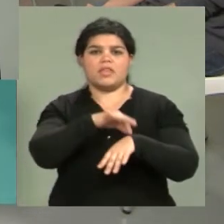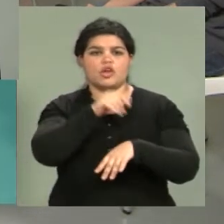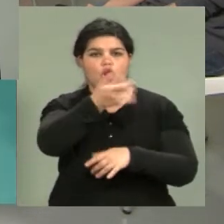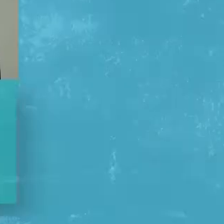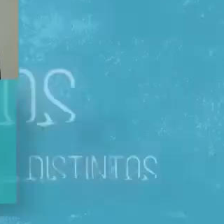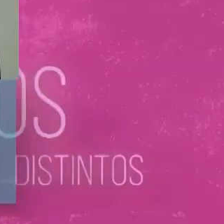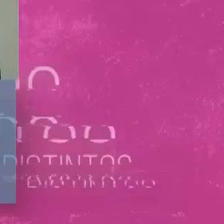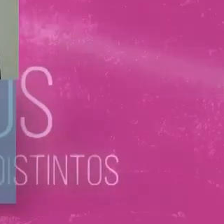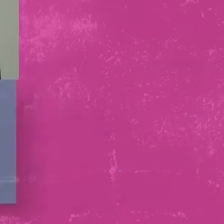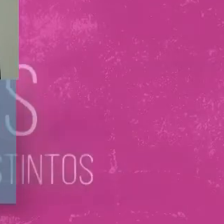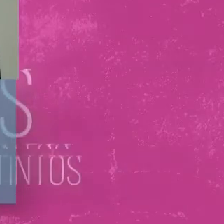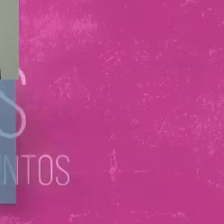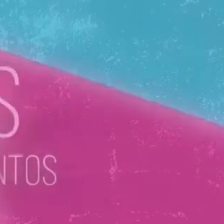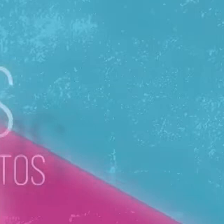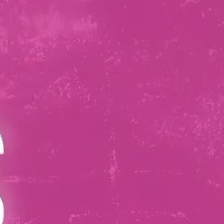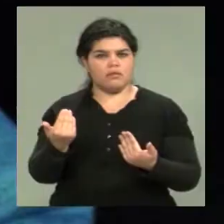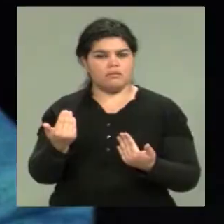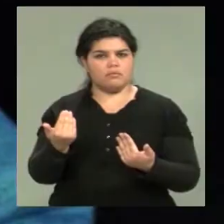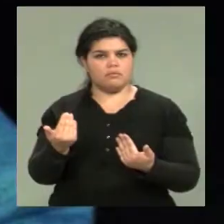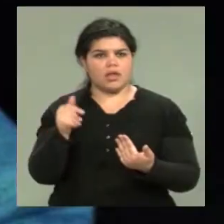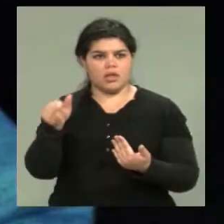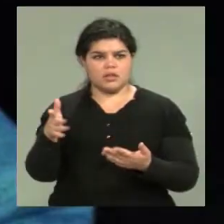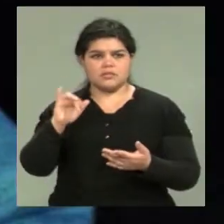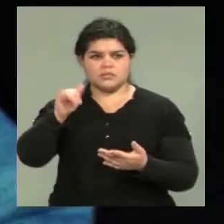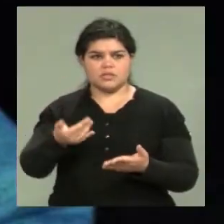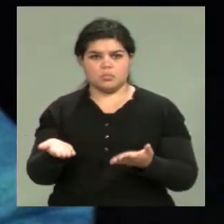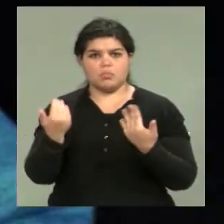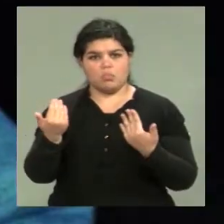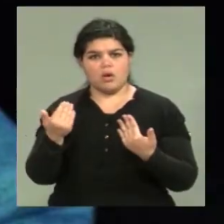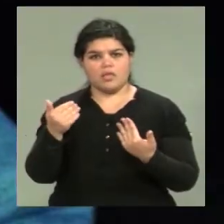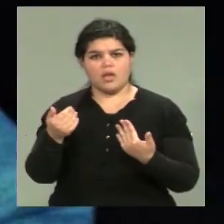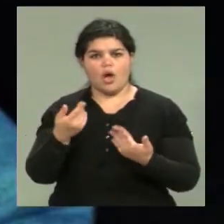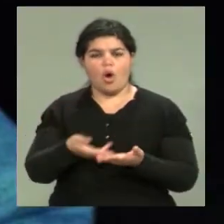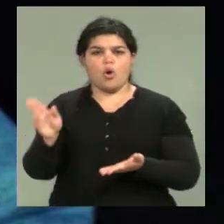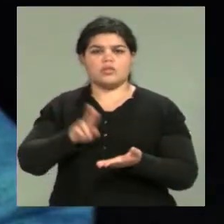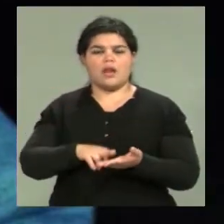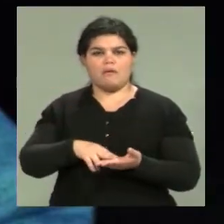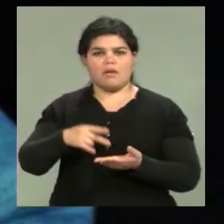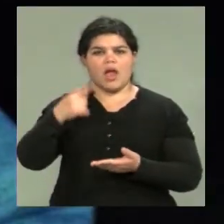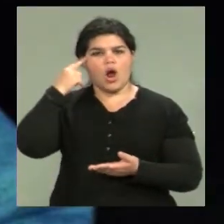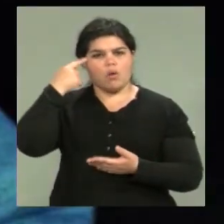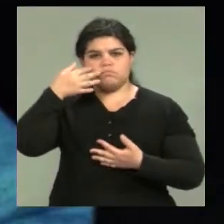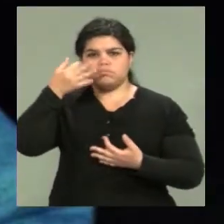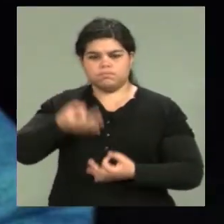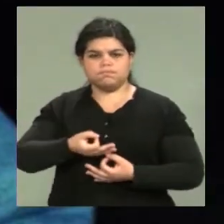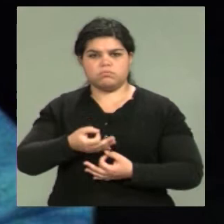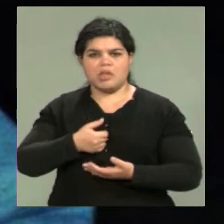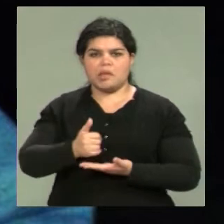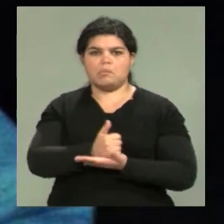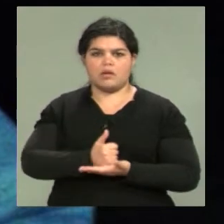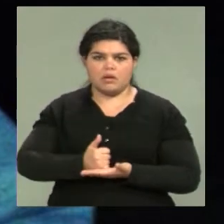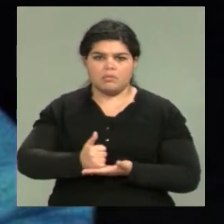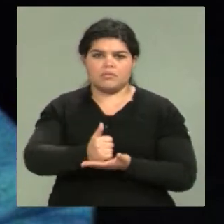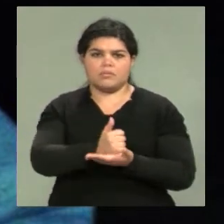podía volver y que como Marcelo podía regresar, porque podía volver a tomar conciencia, debíamos esperar. Y esperamos, y esperamos,